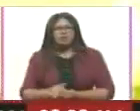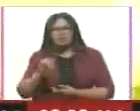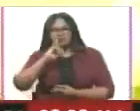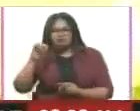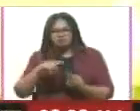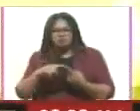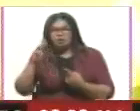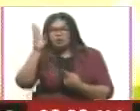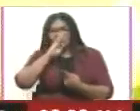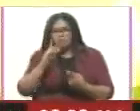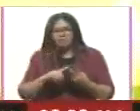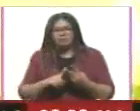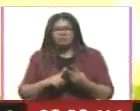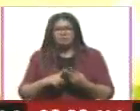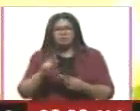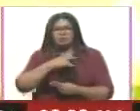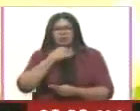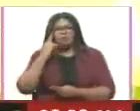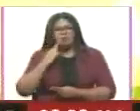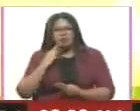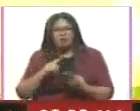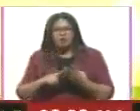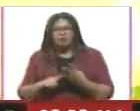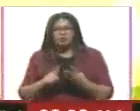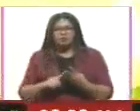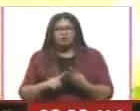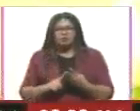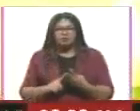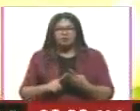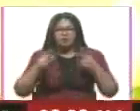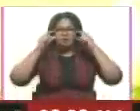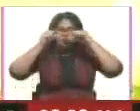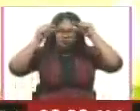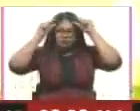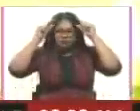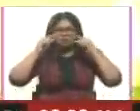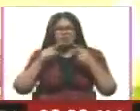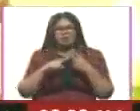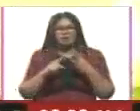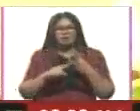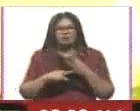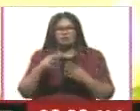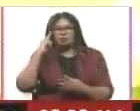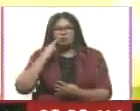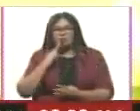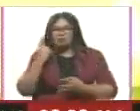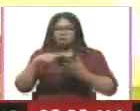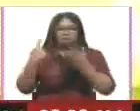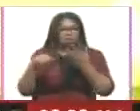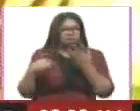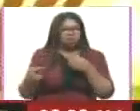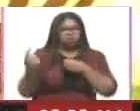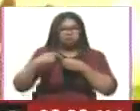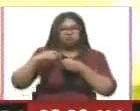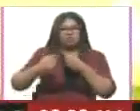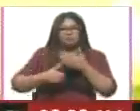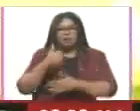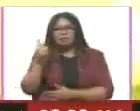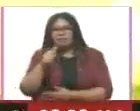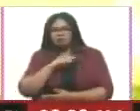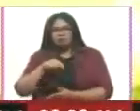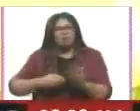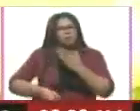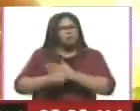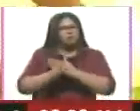Barinas, la Universidad Bolivariana, la Universidad Simón Rodríguez, la Universidad Simón Bolívar, en fin, ya suman más de 10 y vamos a